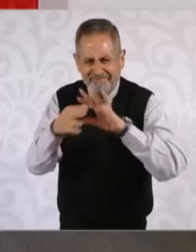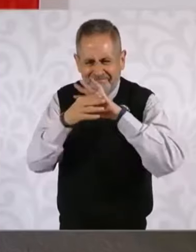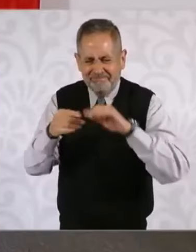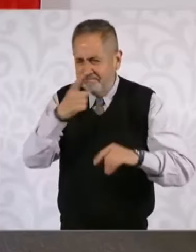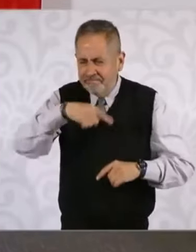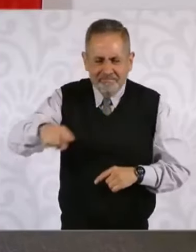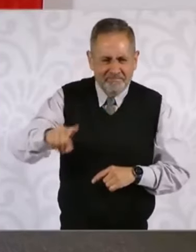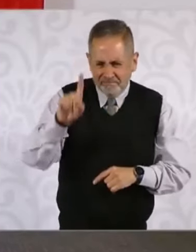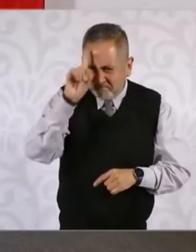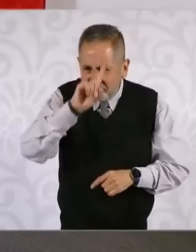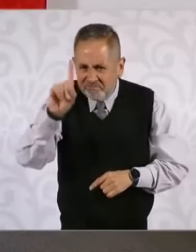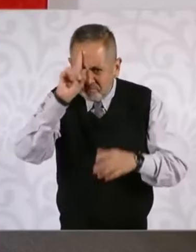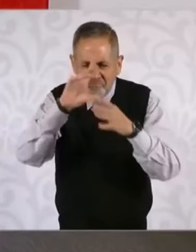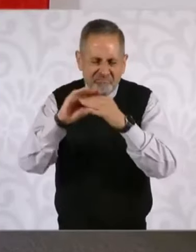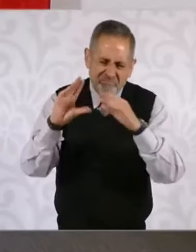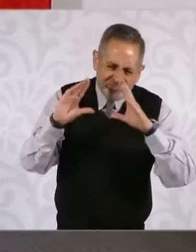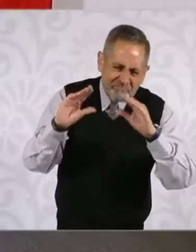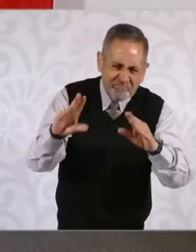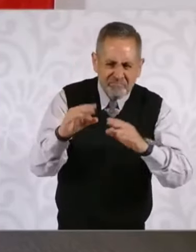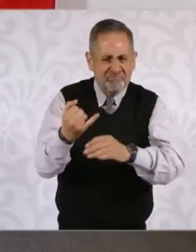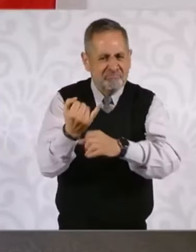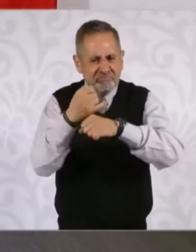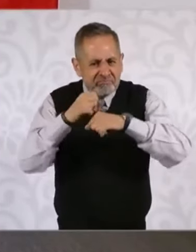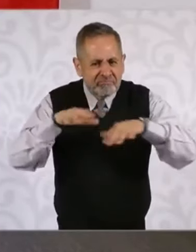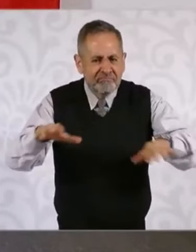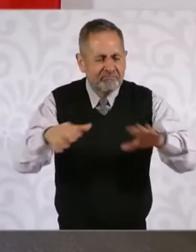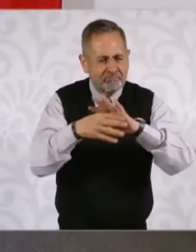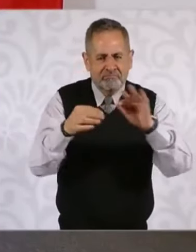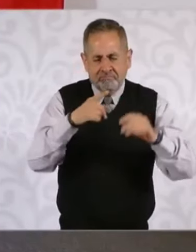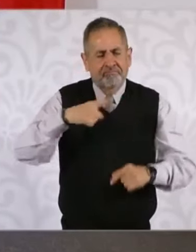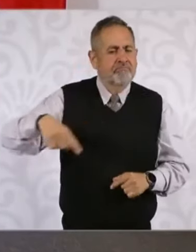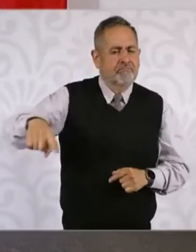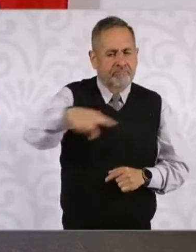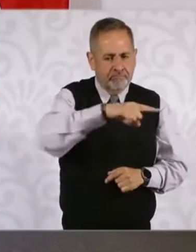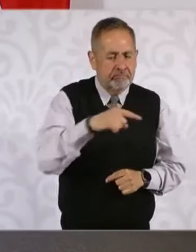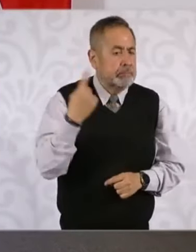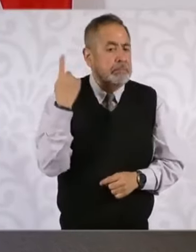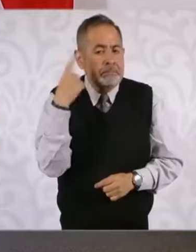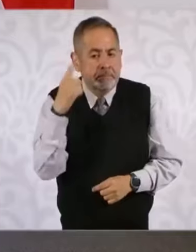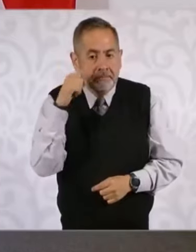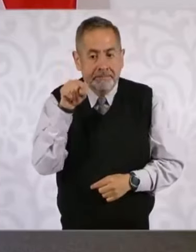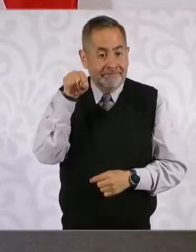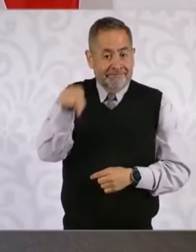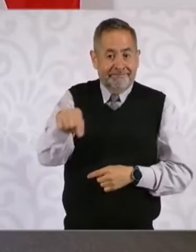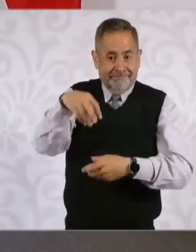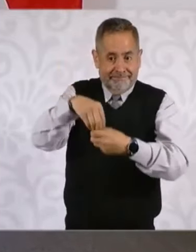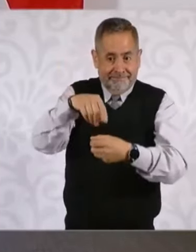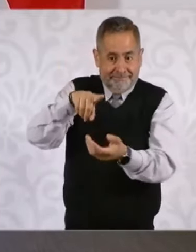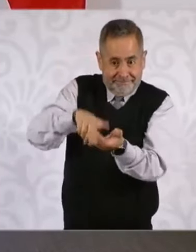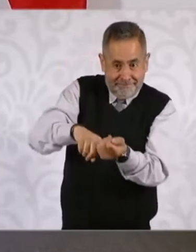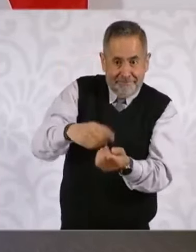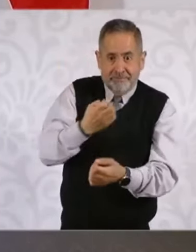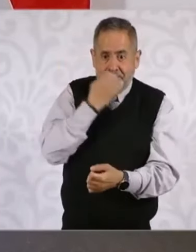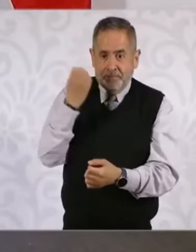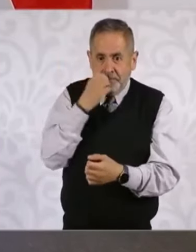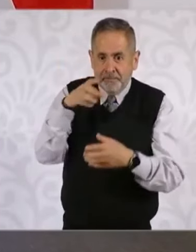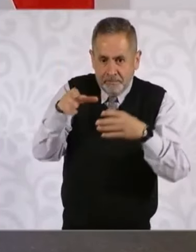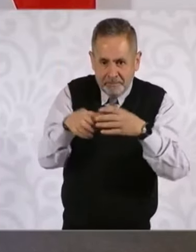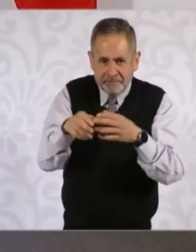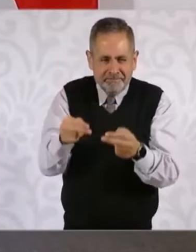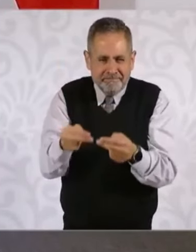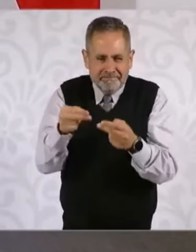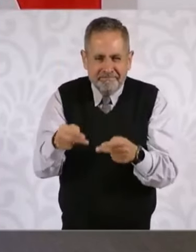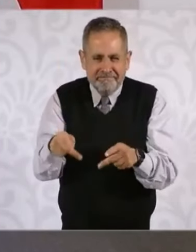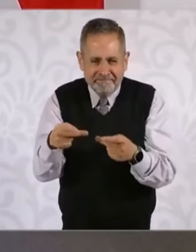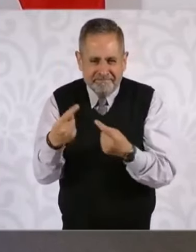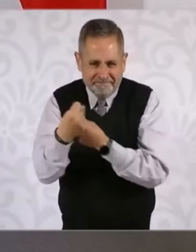formación, de capacitación, de información, de tal manera que en las cooperativas de las escuelas se conozca. Es